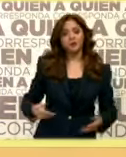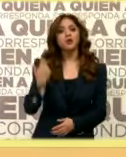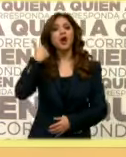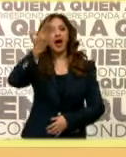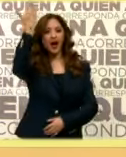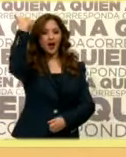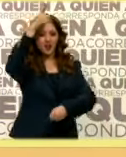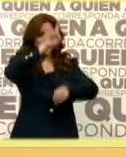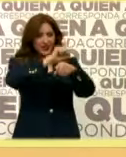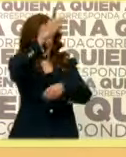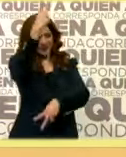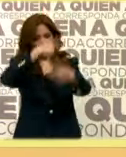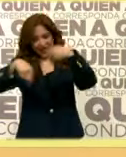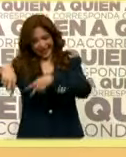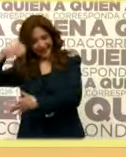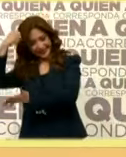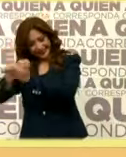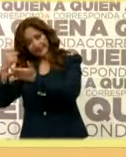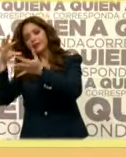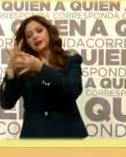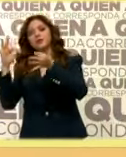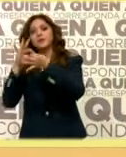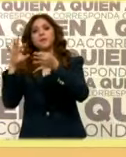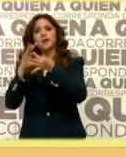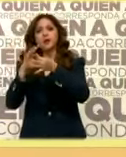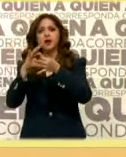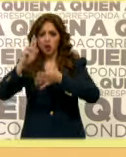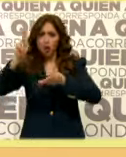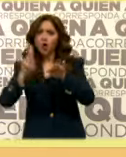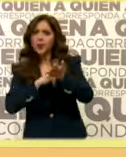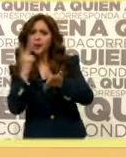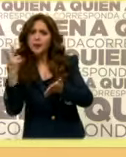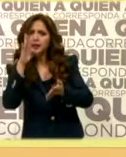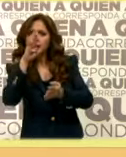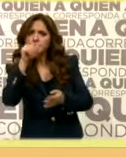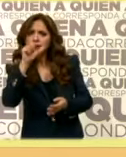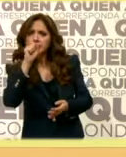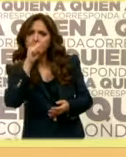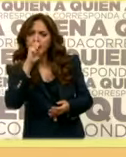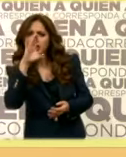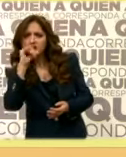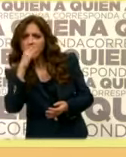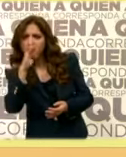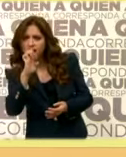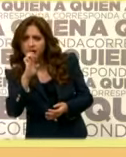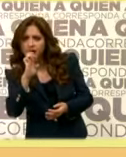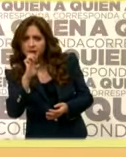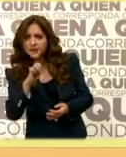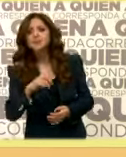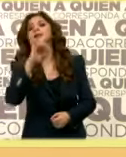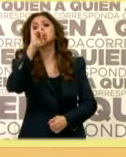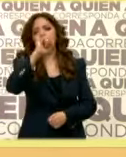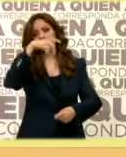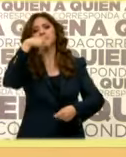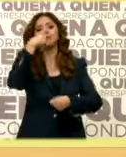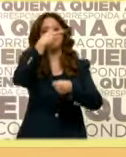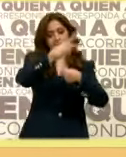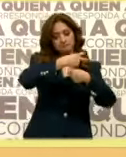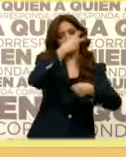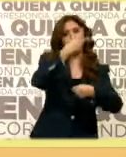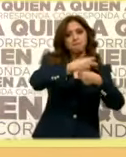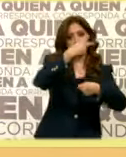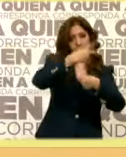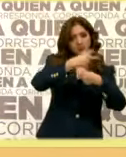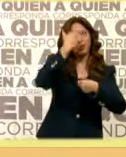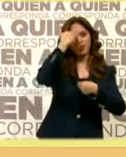cómo la gente ha seguido MasterChef. ¿Va a regresar MasterChef, además de niños, otra vez va a volver MasterChef? Va a haber segunda temporada, por supuesto. Wow. MasterChef 2